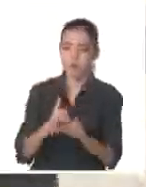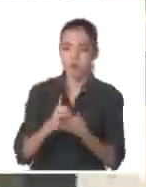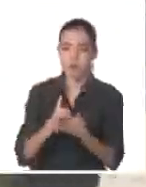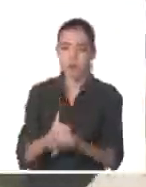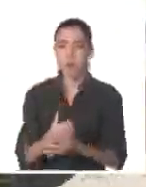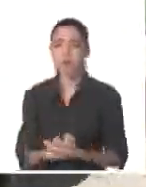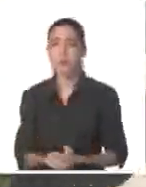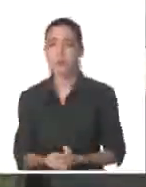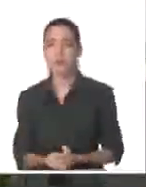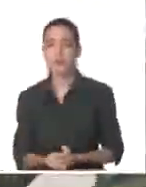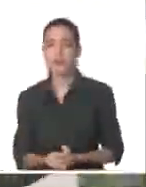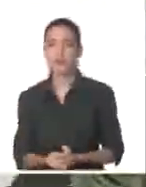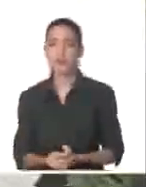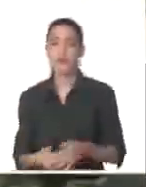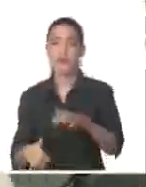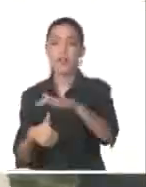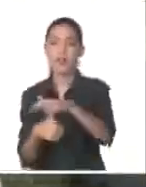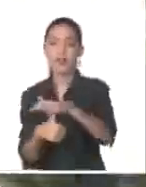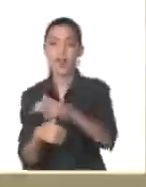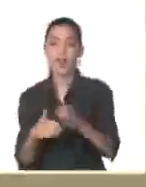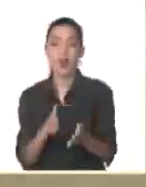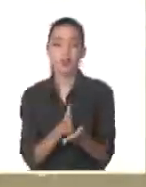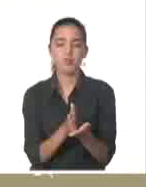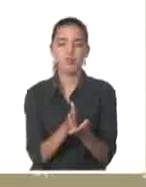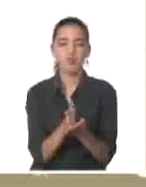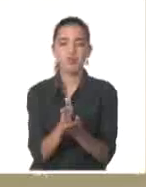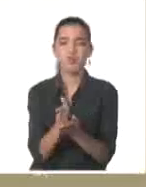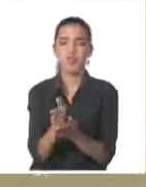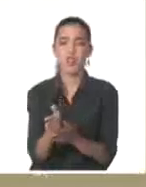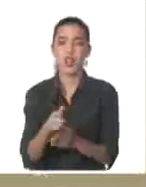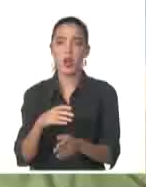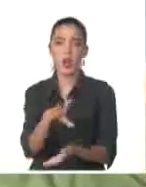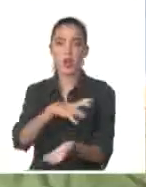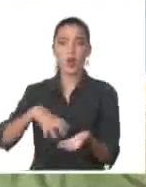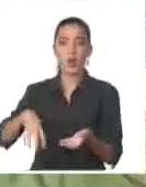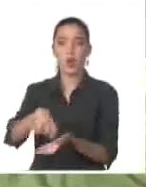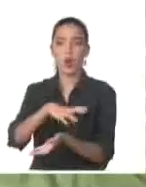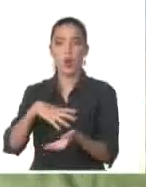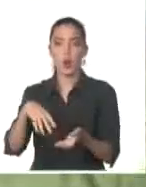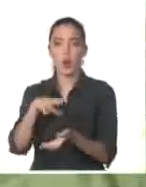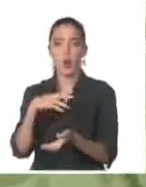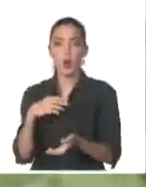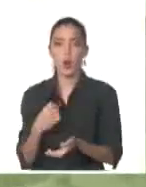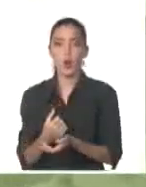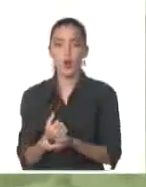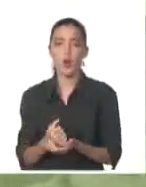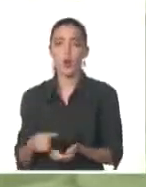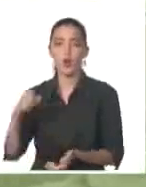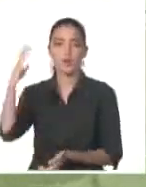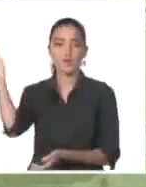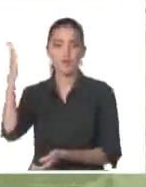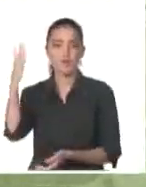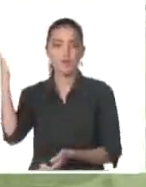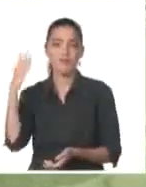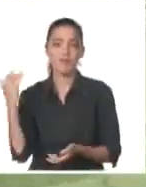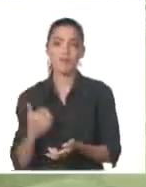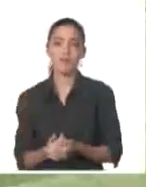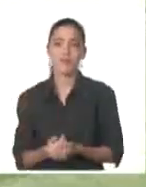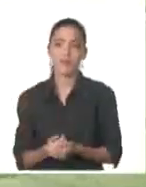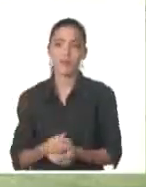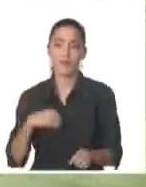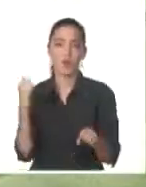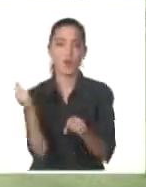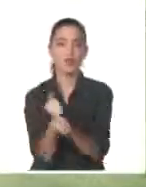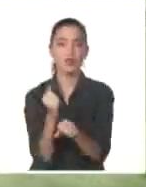recorrer las áreas afectadas por Oscar en San Antonio del Sur, conoció historias de heroísmo protagonizadas por los hijos de este pueblo noble de Guantánamo que